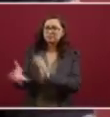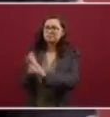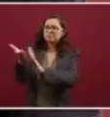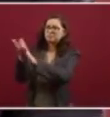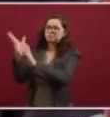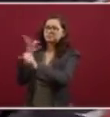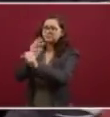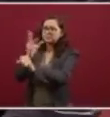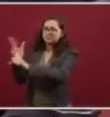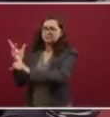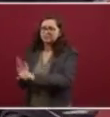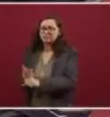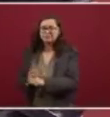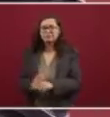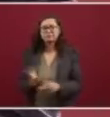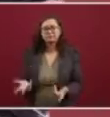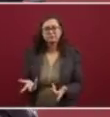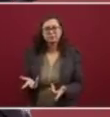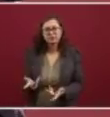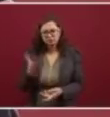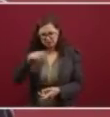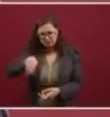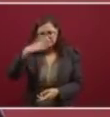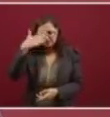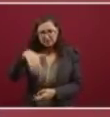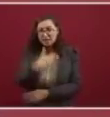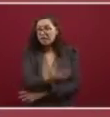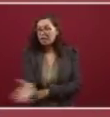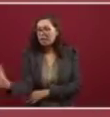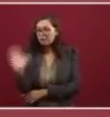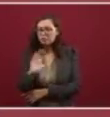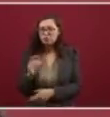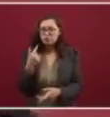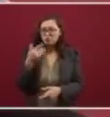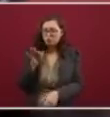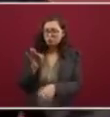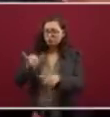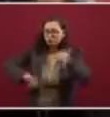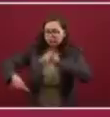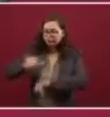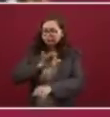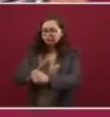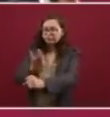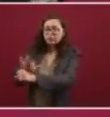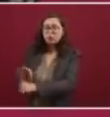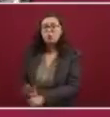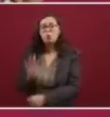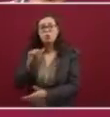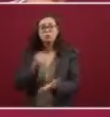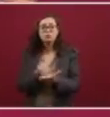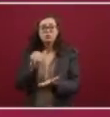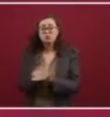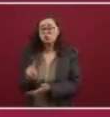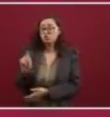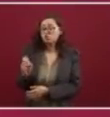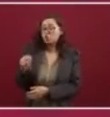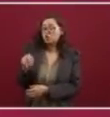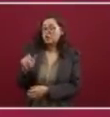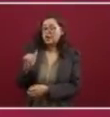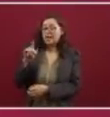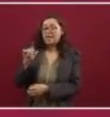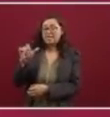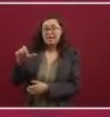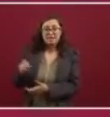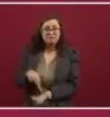consumen 4 millones de toneladas de fertilizante. Si integramos estas plantas y las